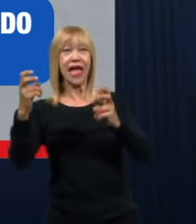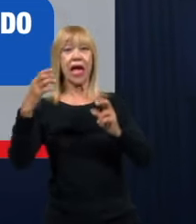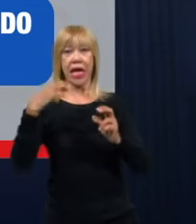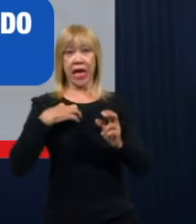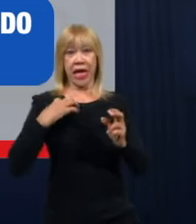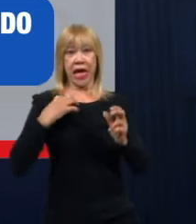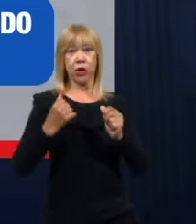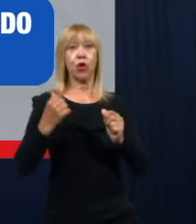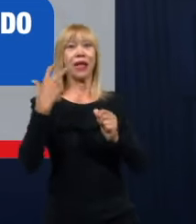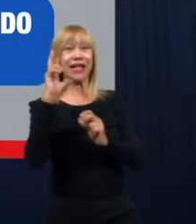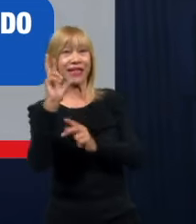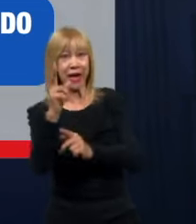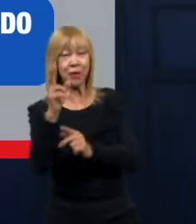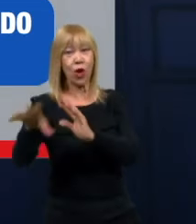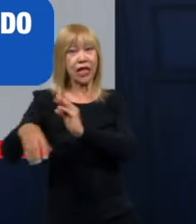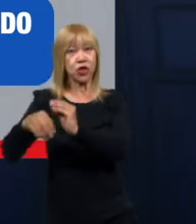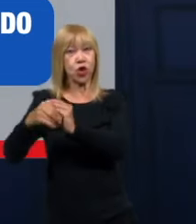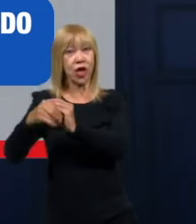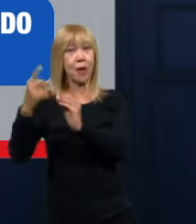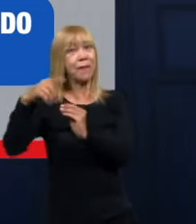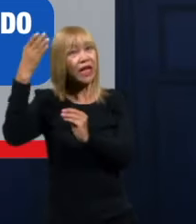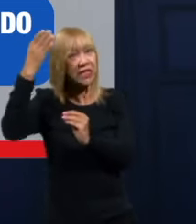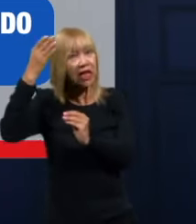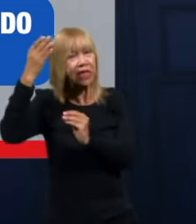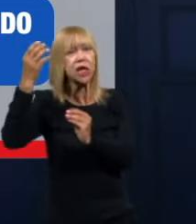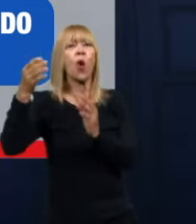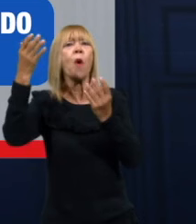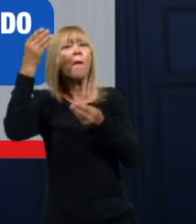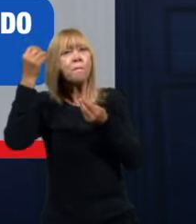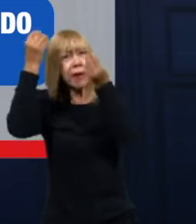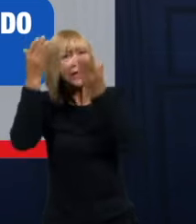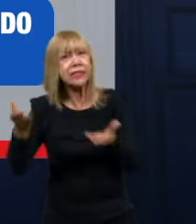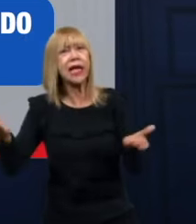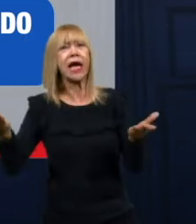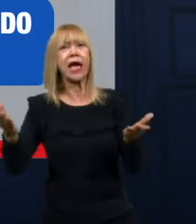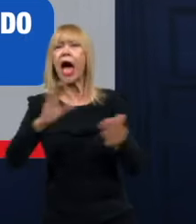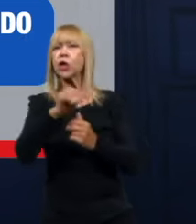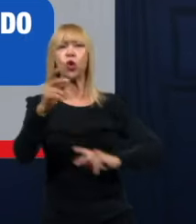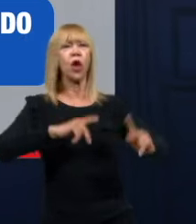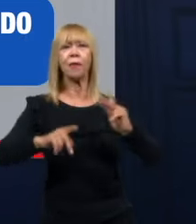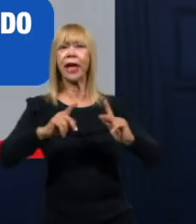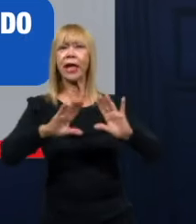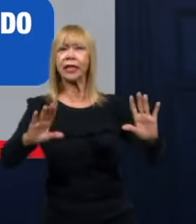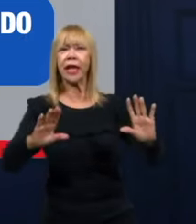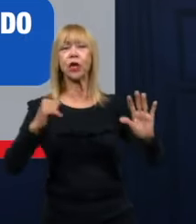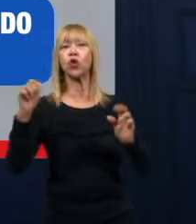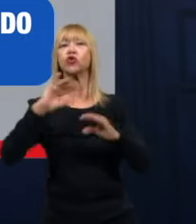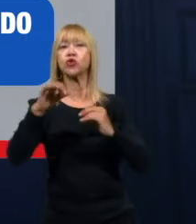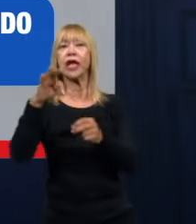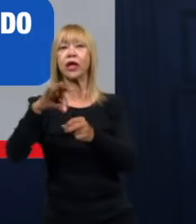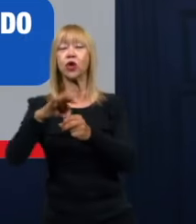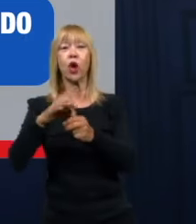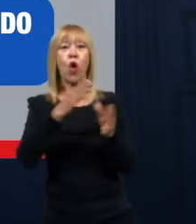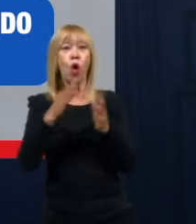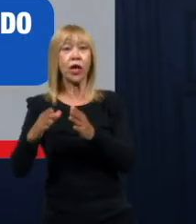tendrá 3 minutos adicionales para dirigirse con un mensaje a todo el país y a todos sus electores. El